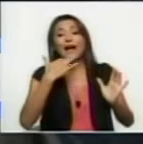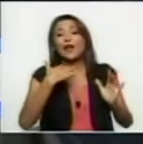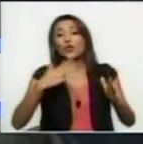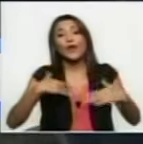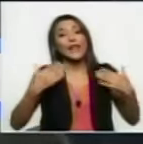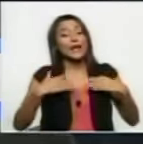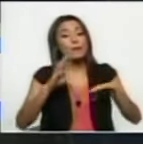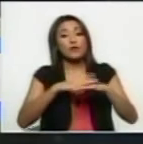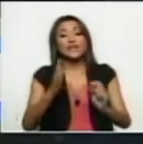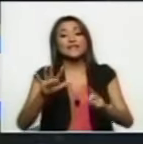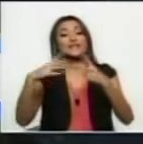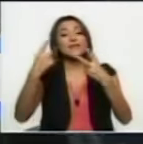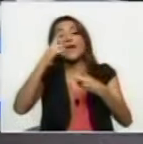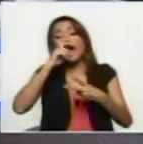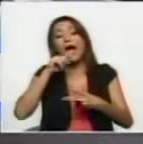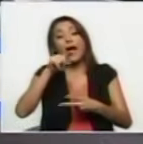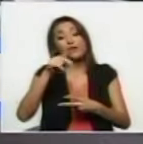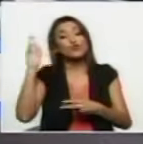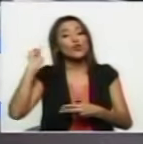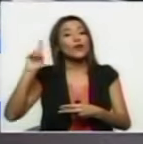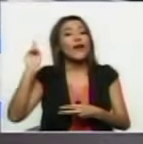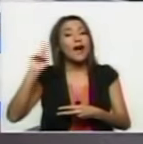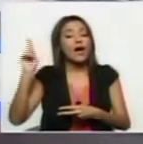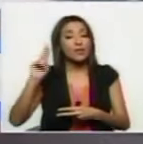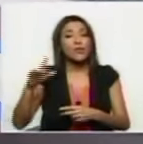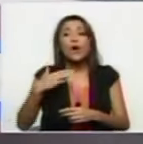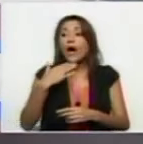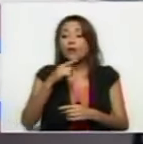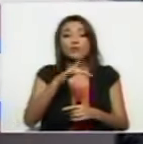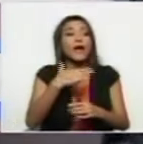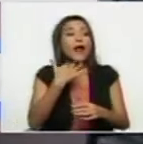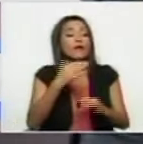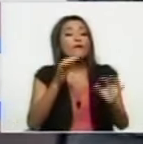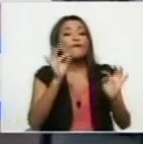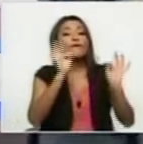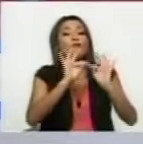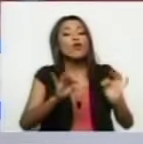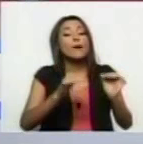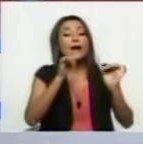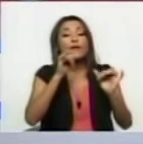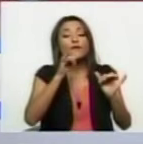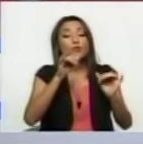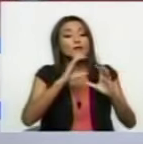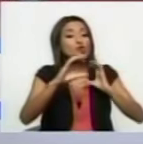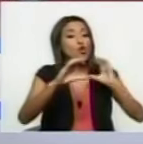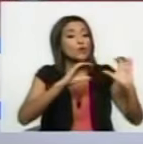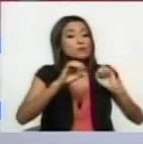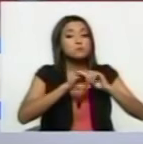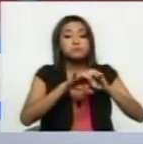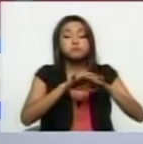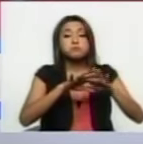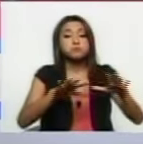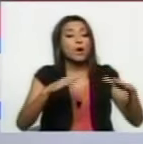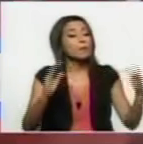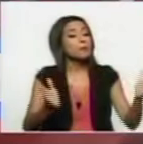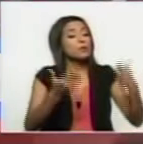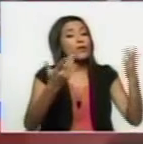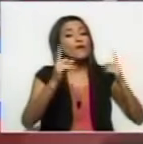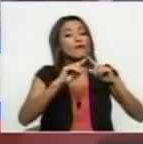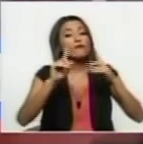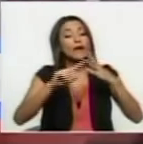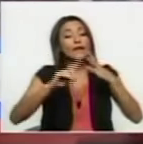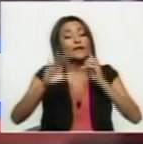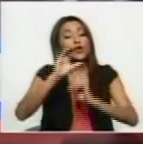estos 7 años de la emisora, la cual se ha convertido en un medio de comunicación que impulsa la diversidad cultural en el